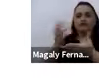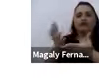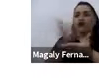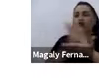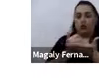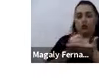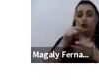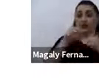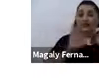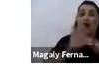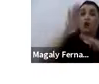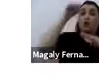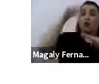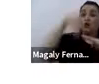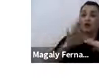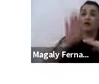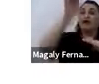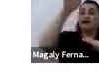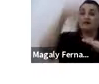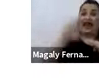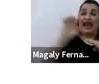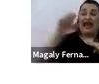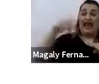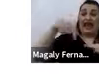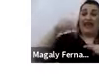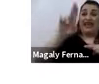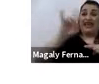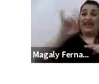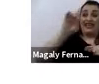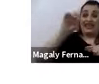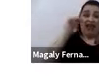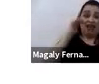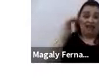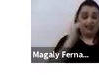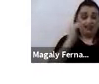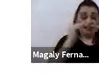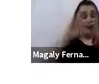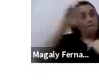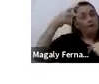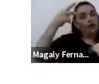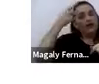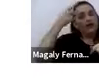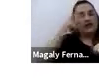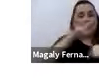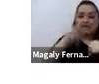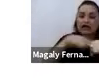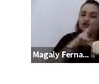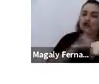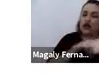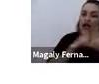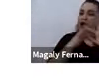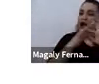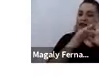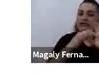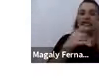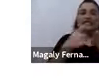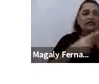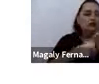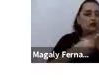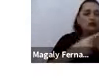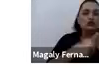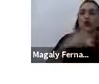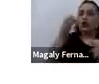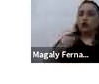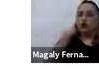curva de equidad debe ser un referente para las políticas nacionales en cuanto a redistribución justa, en cuanto a